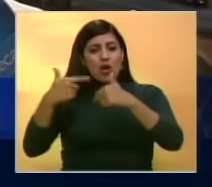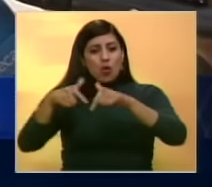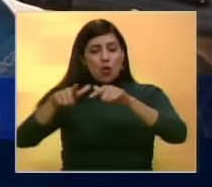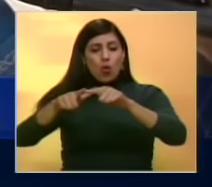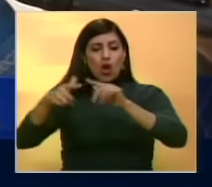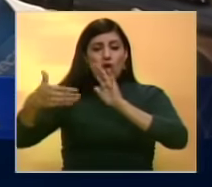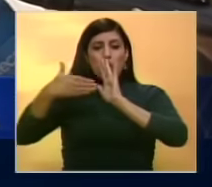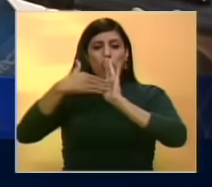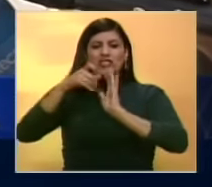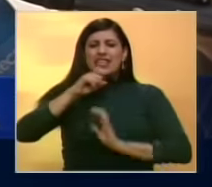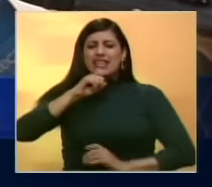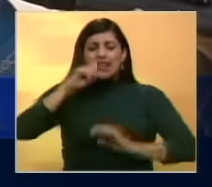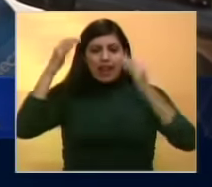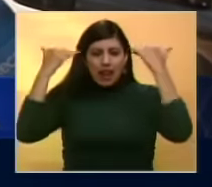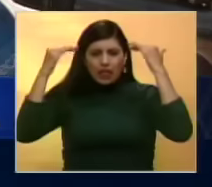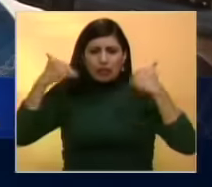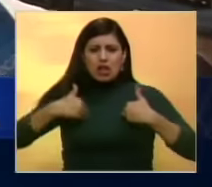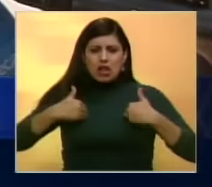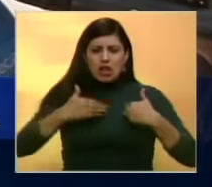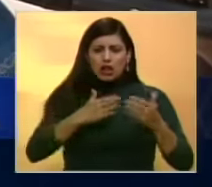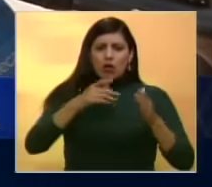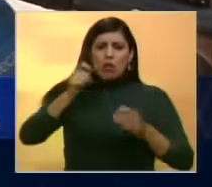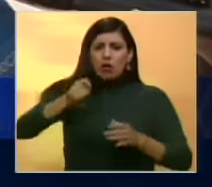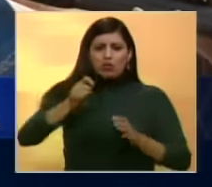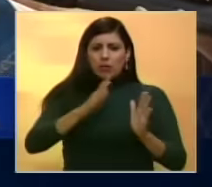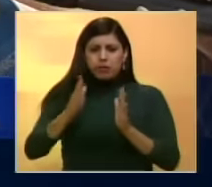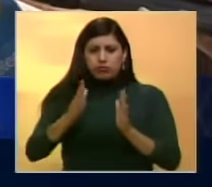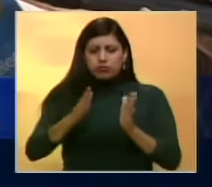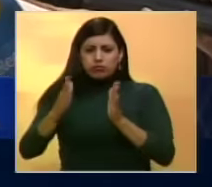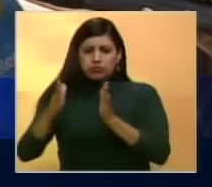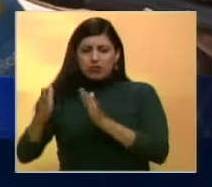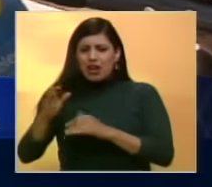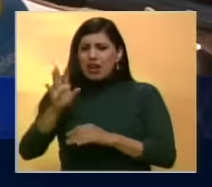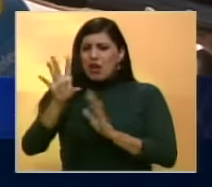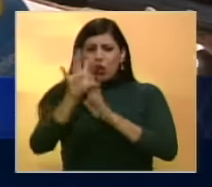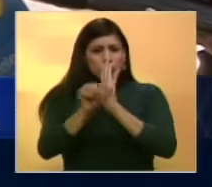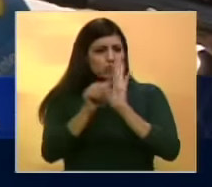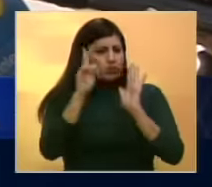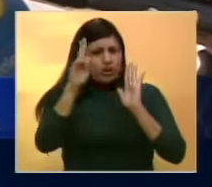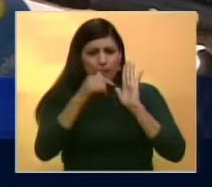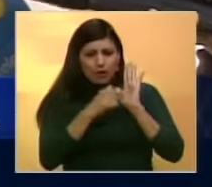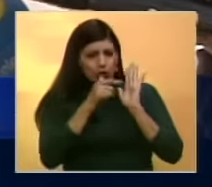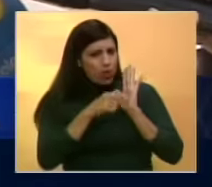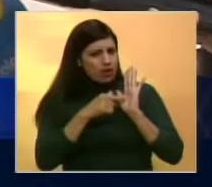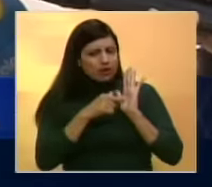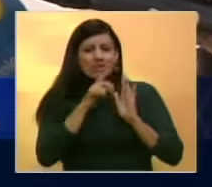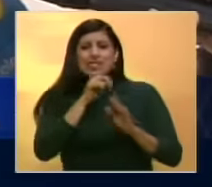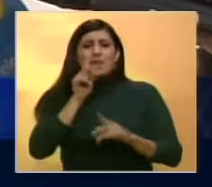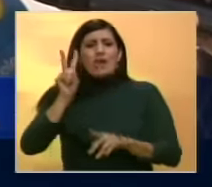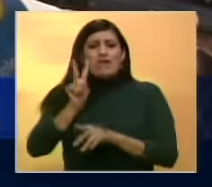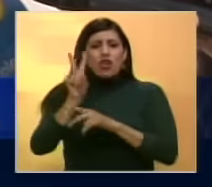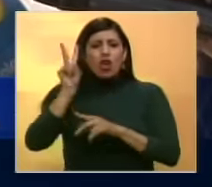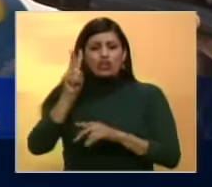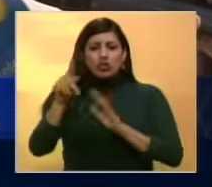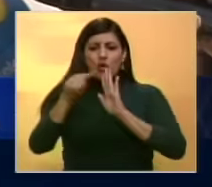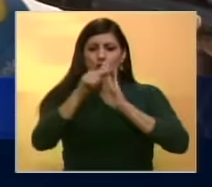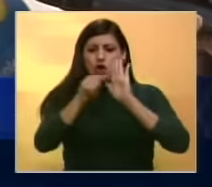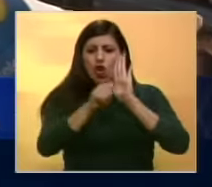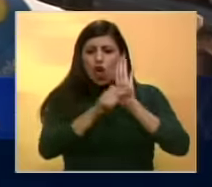contra Antonio Ledesma está absolutamente fuera de la Constitución es violatorio de las